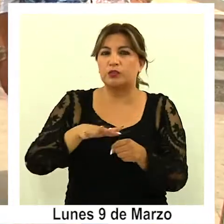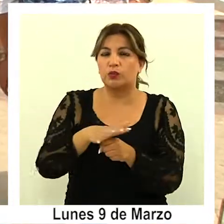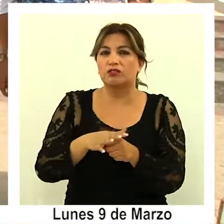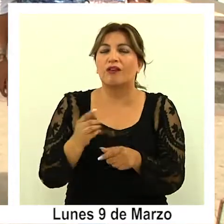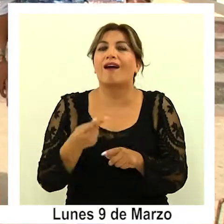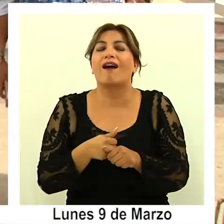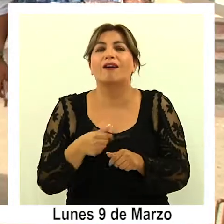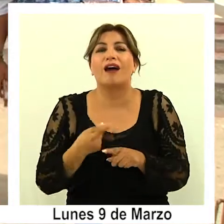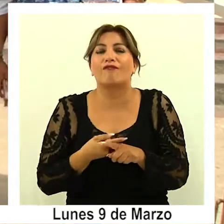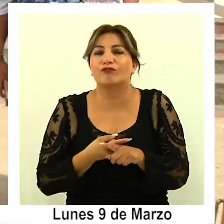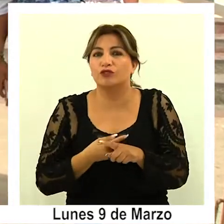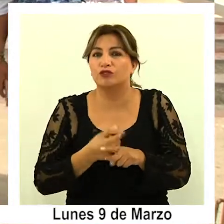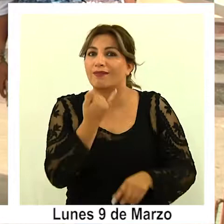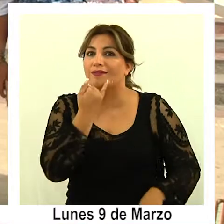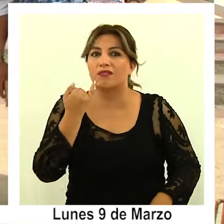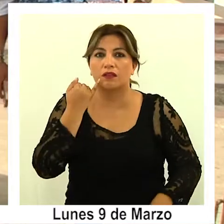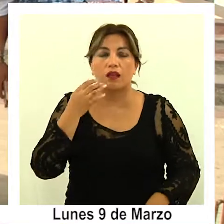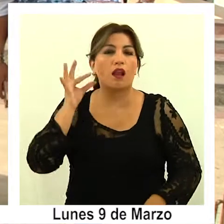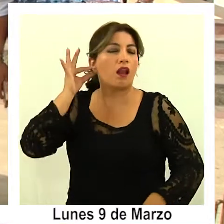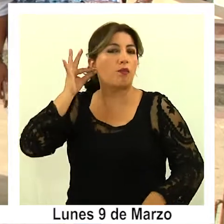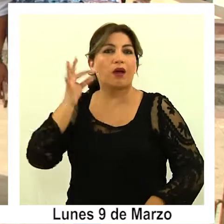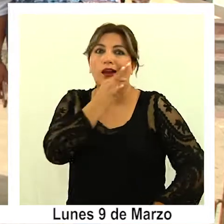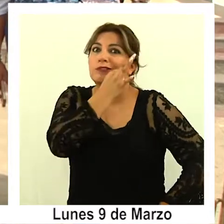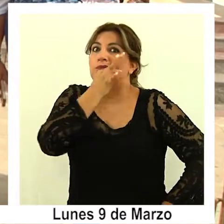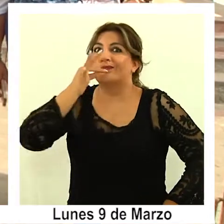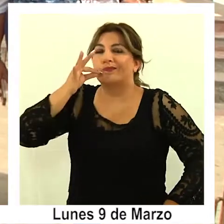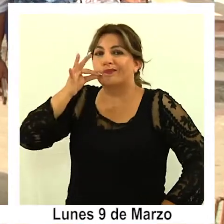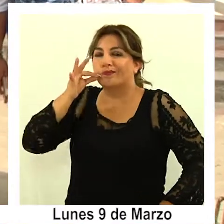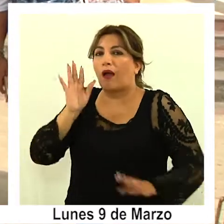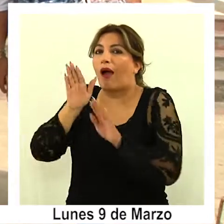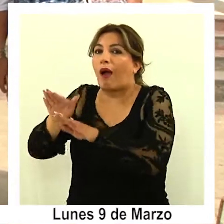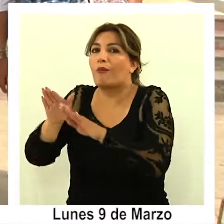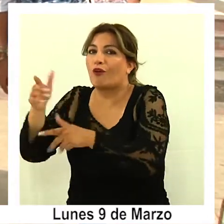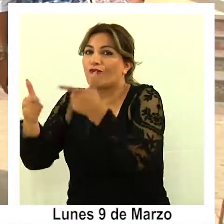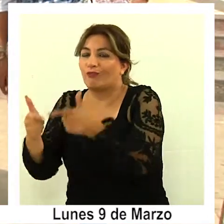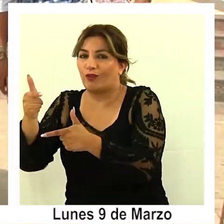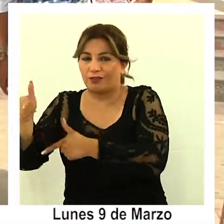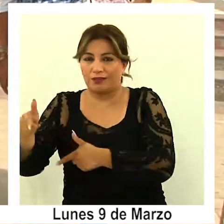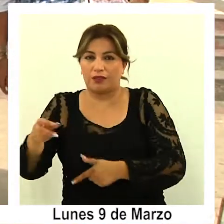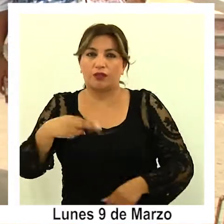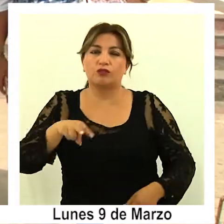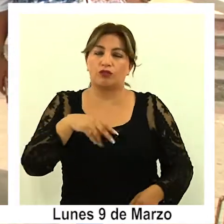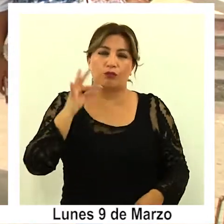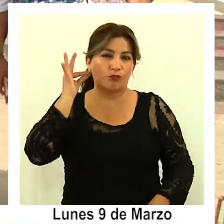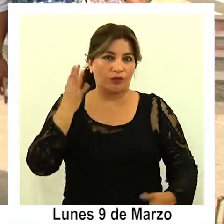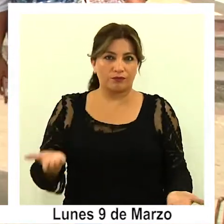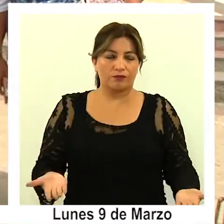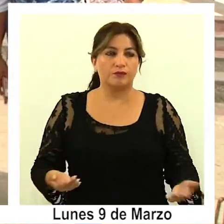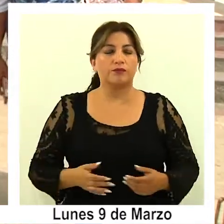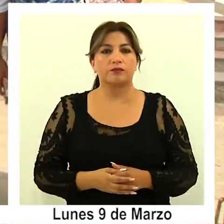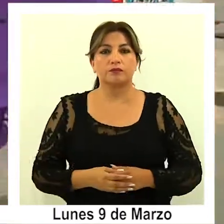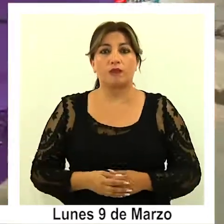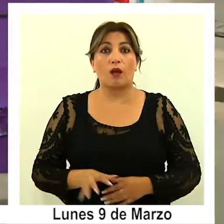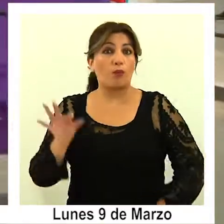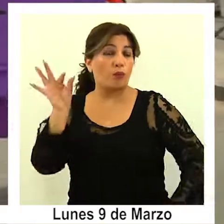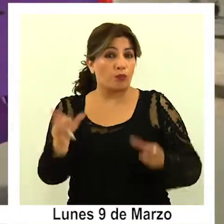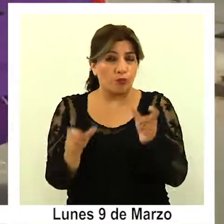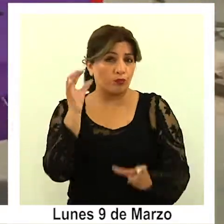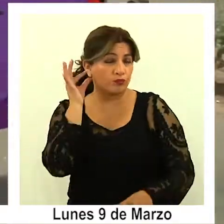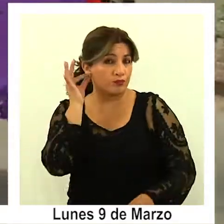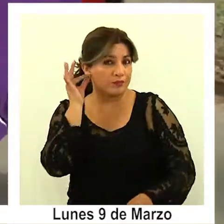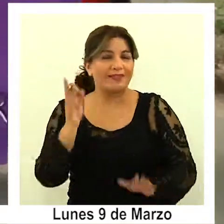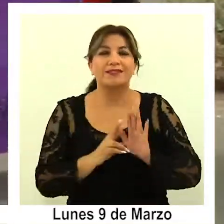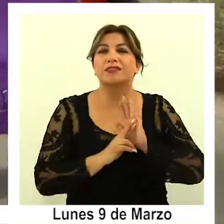de acabe el abuso sexual en la intendencia ella ha mantenido un silencio cómplice con todas las formas de violencia que nos aquejan a nosotras las mujeres las